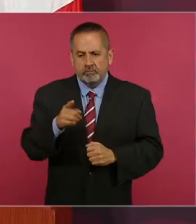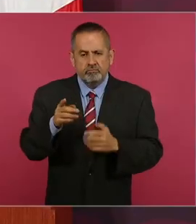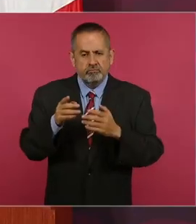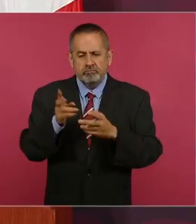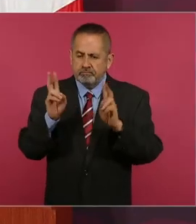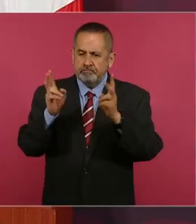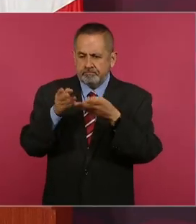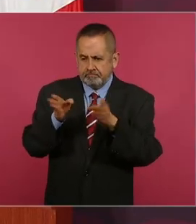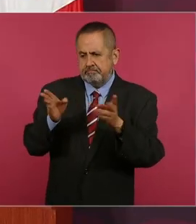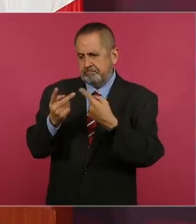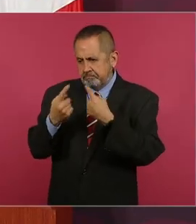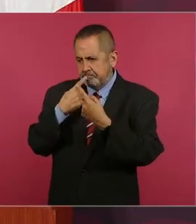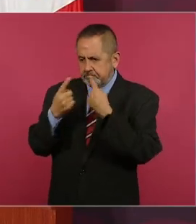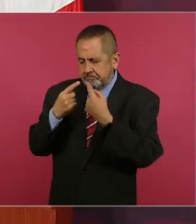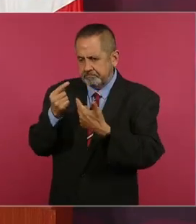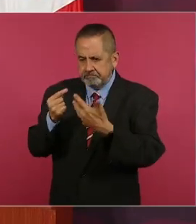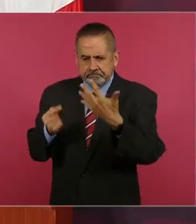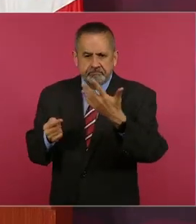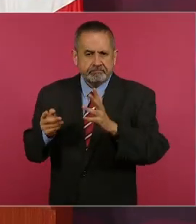abierta,